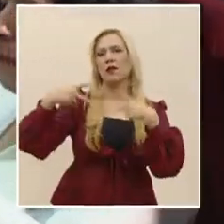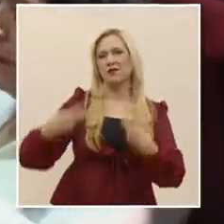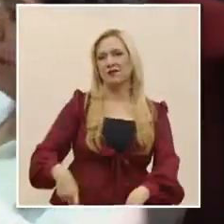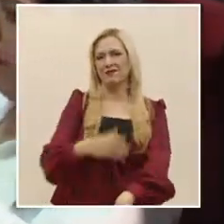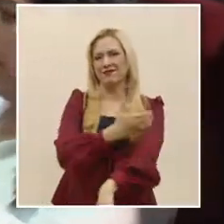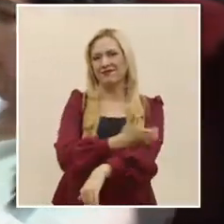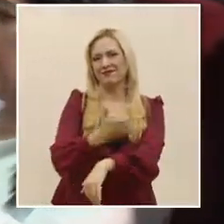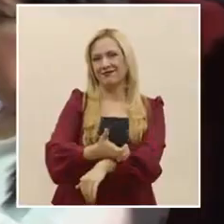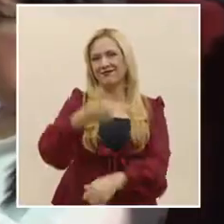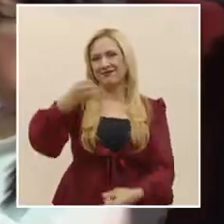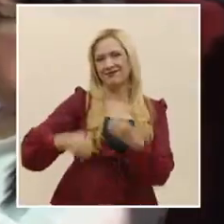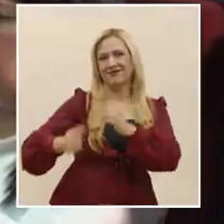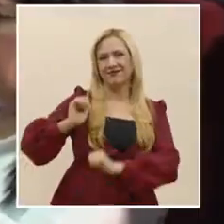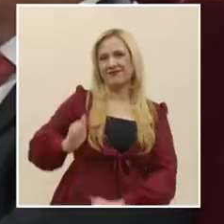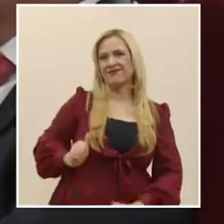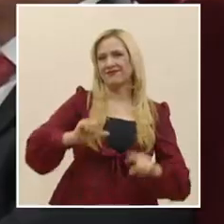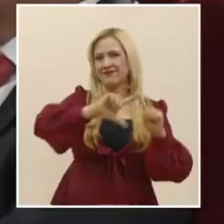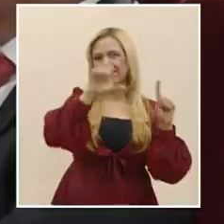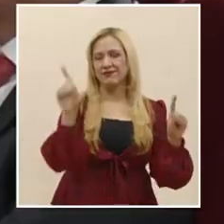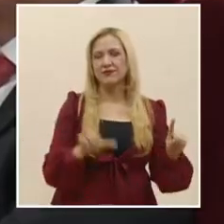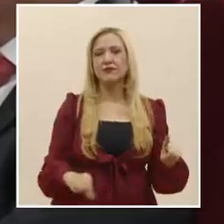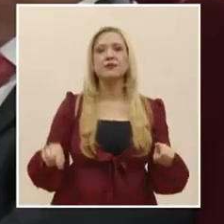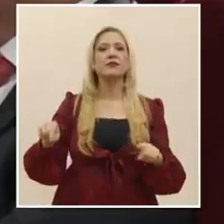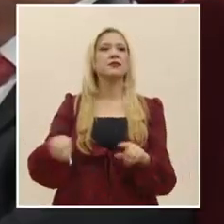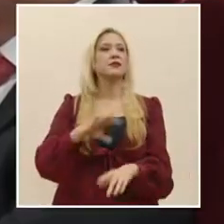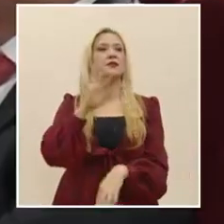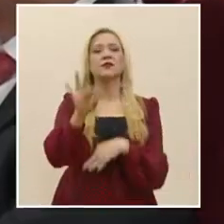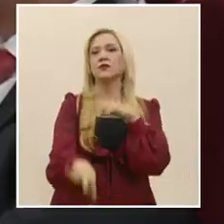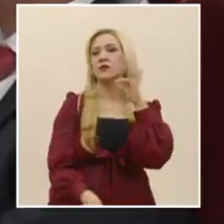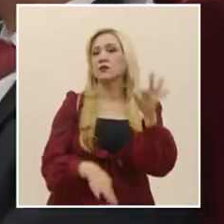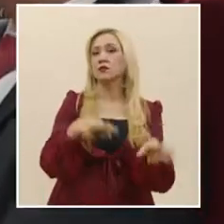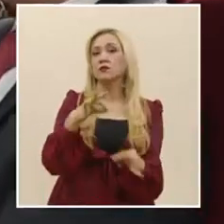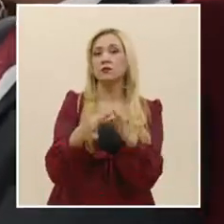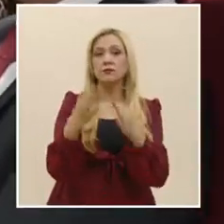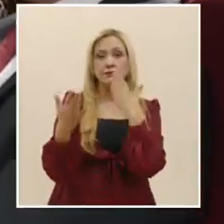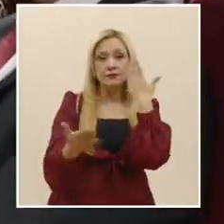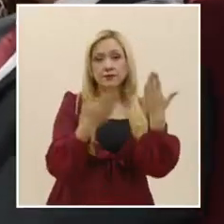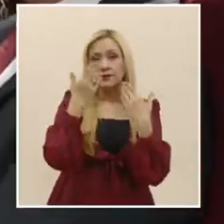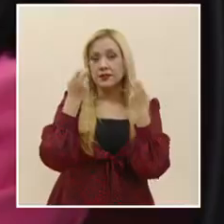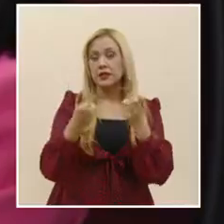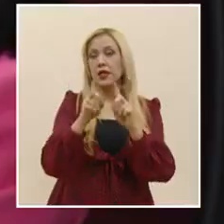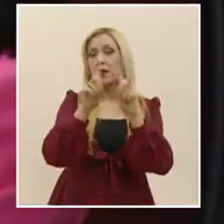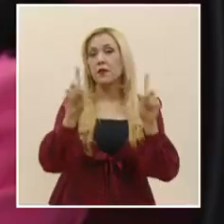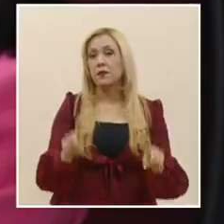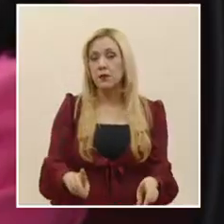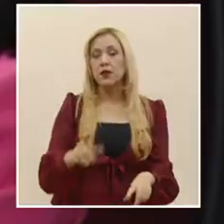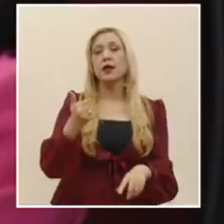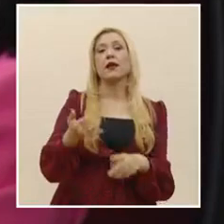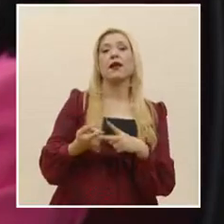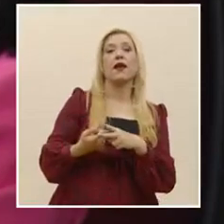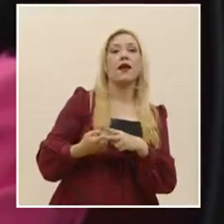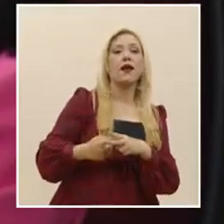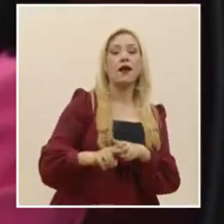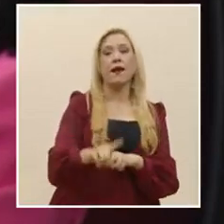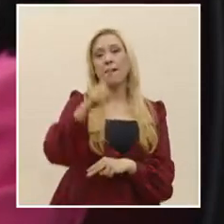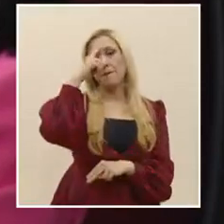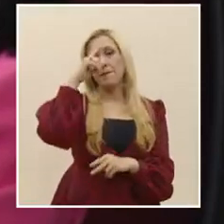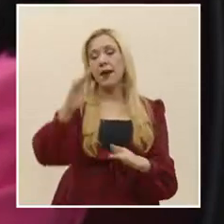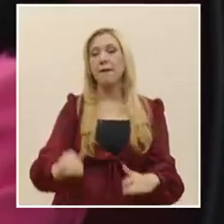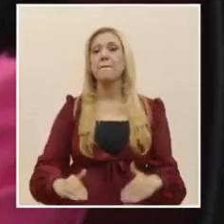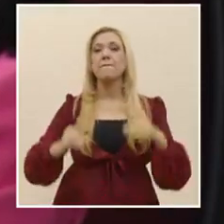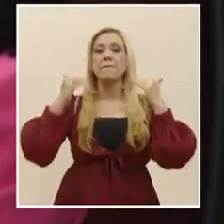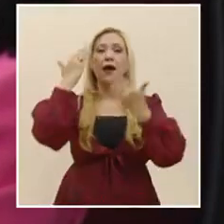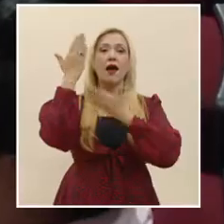Poder Judicial de la Federación que culminaron el diplomado en Derecho Urbano y que inician el posgrado en